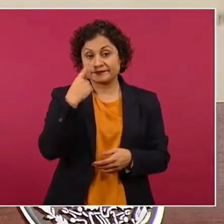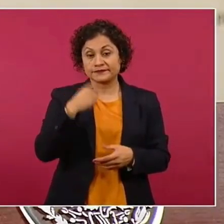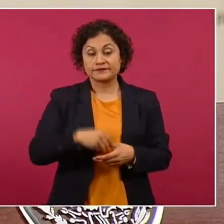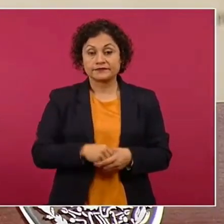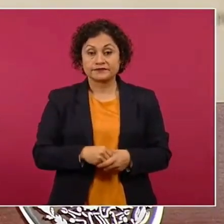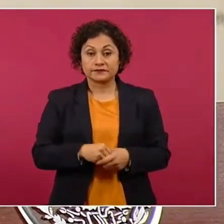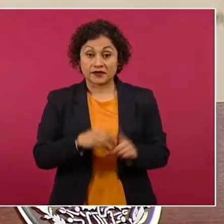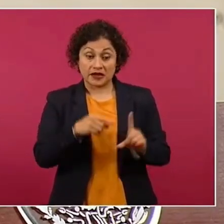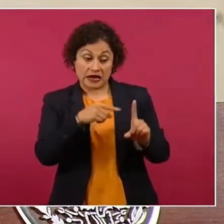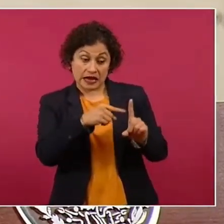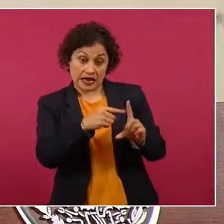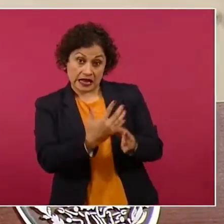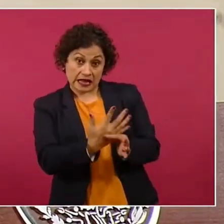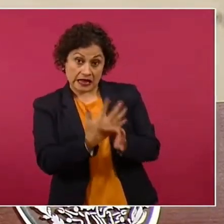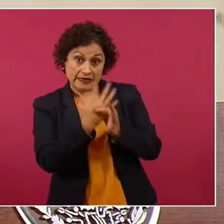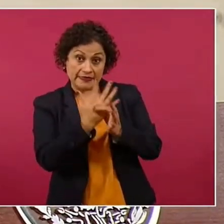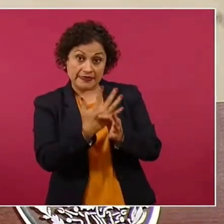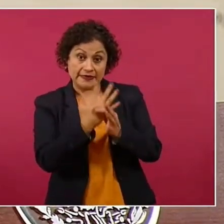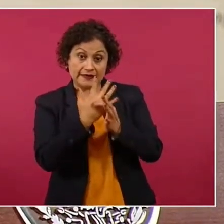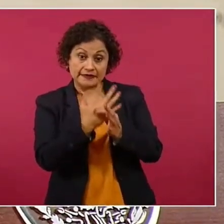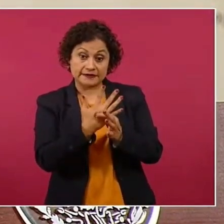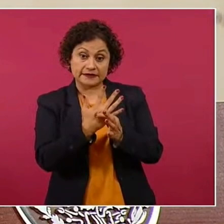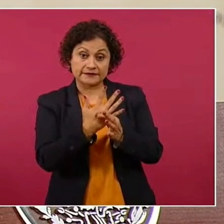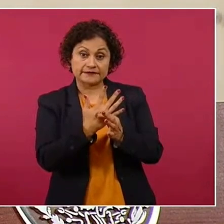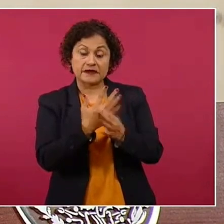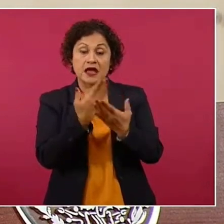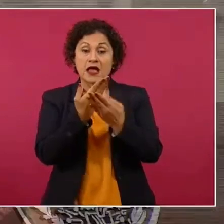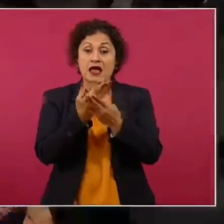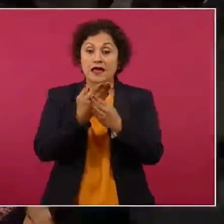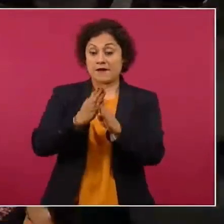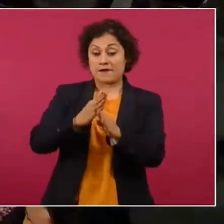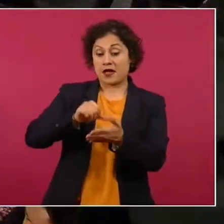es que no se pueden congelar cuentas